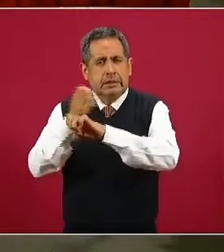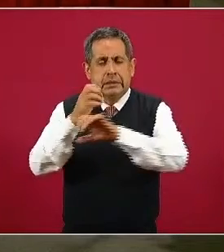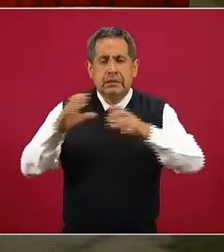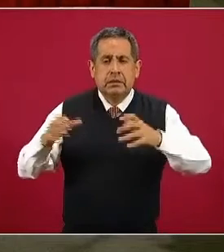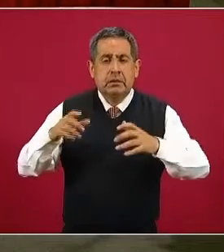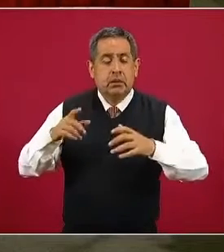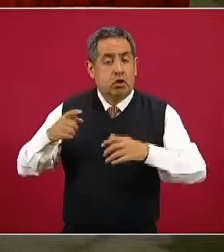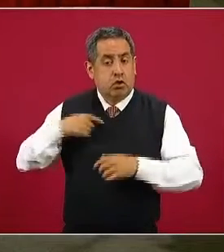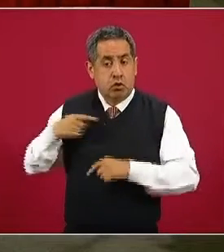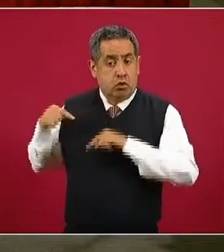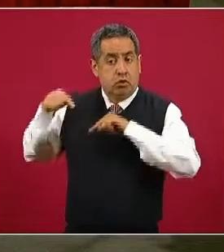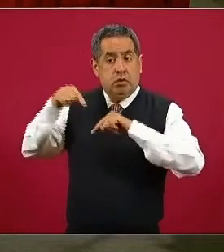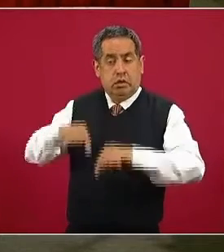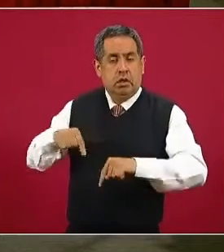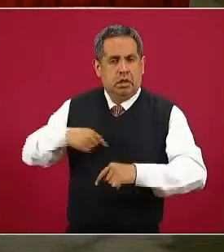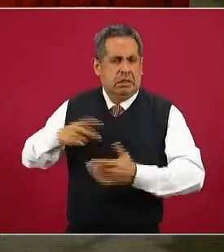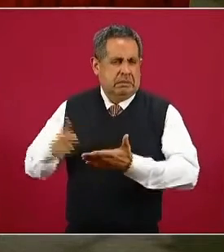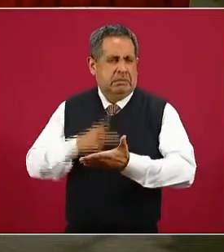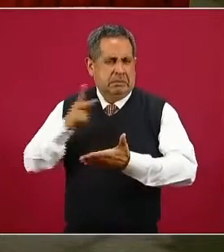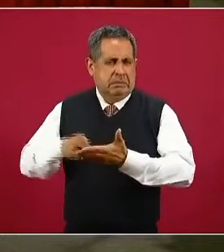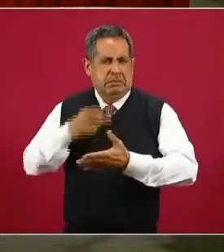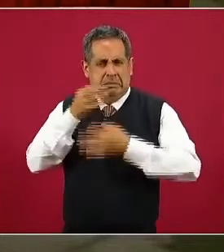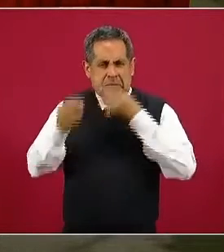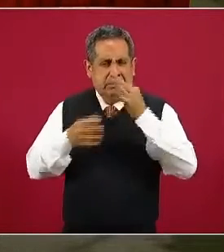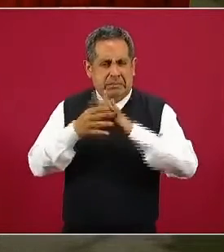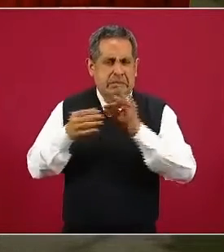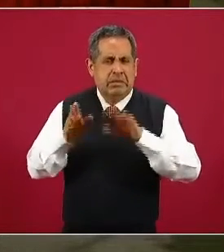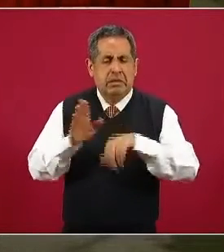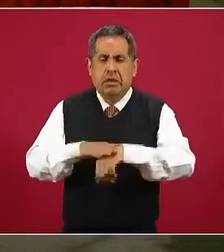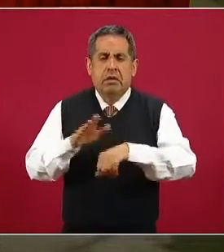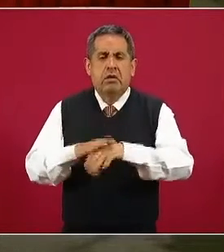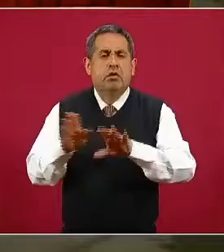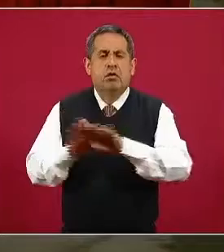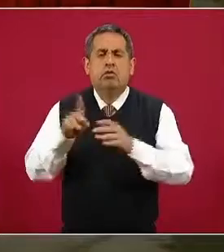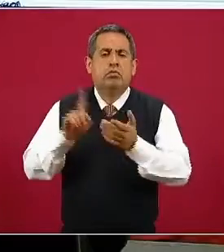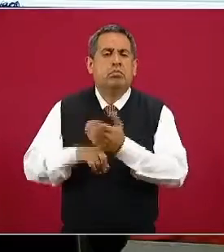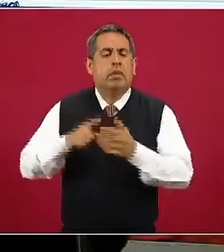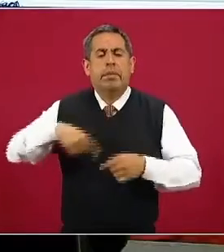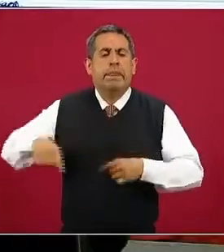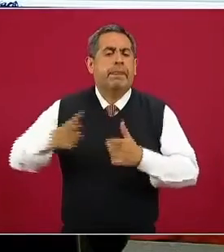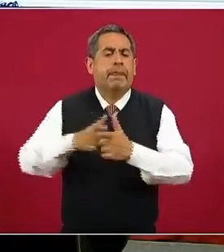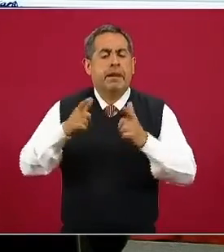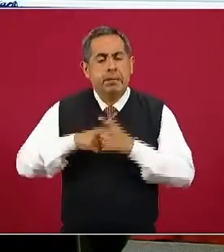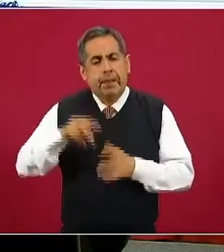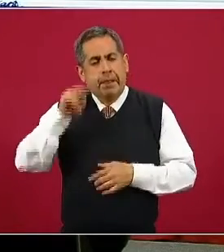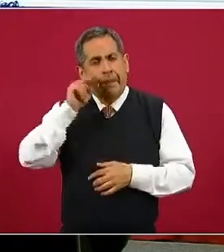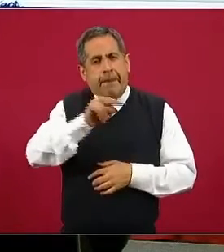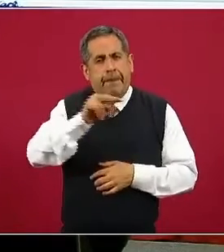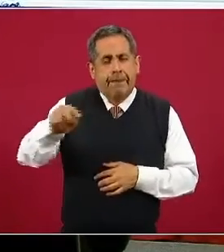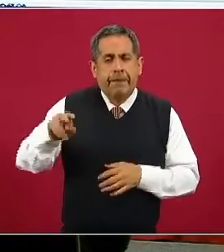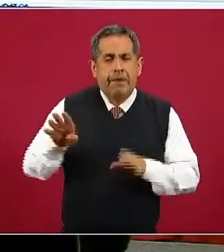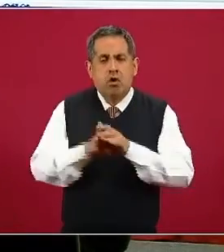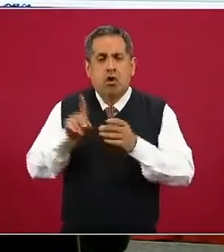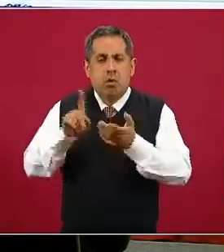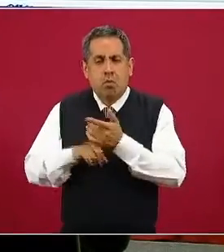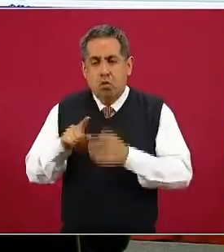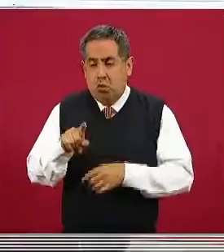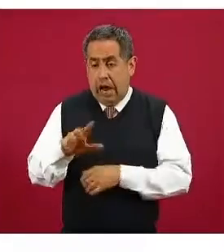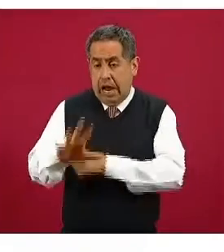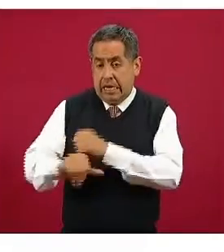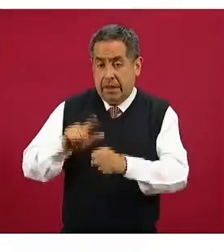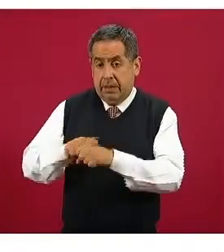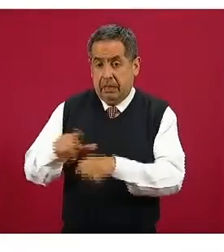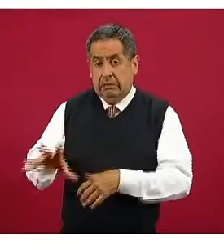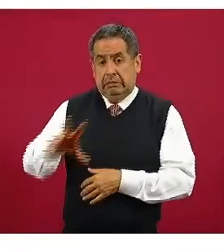llegué a Senaprece, y lo he dicho en varias ocasiones, me ha impresionado el gremio de los programas de zoonosis en cada uno de